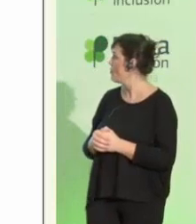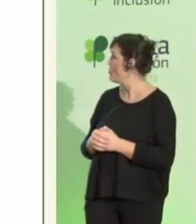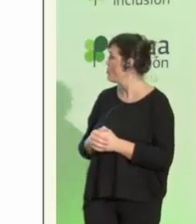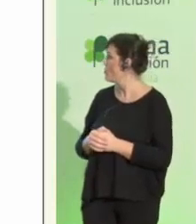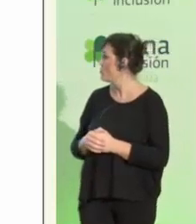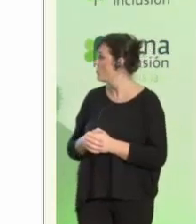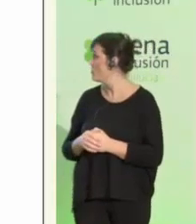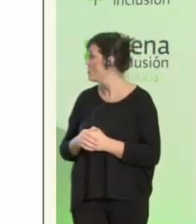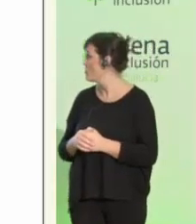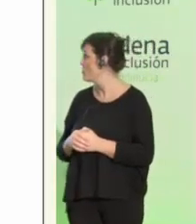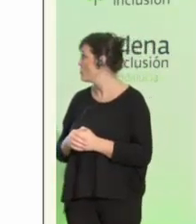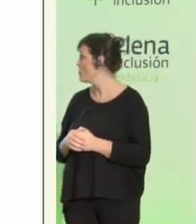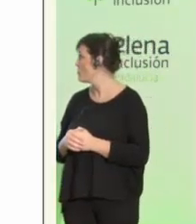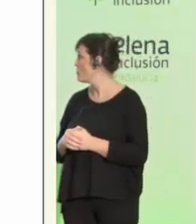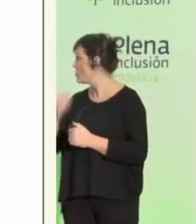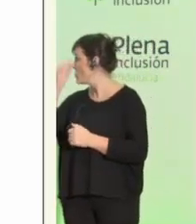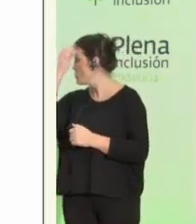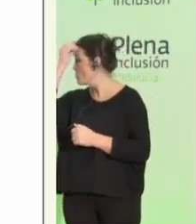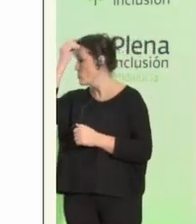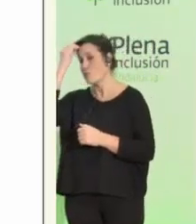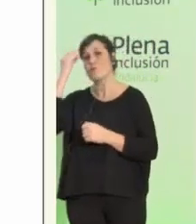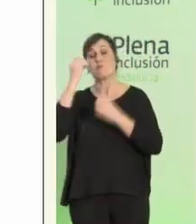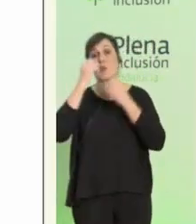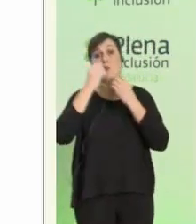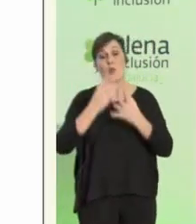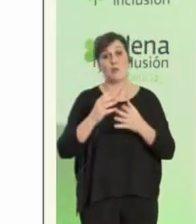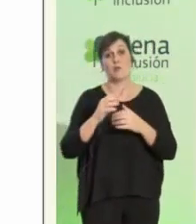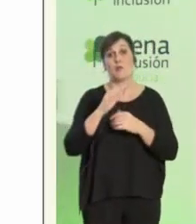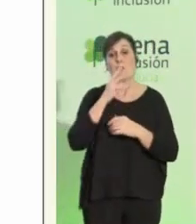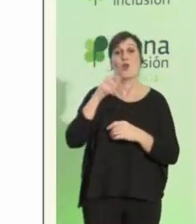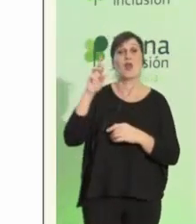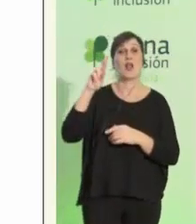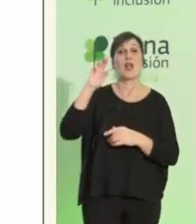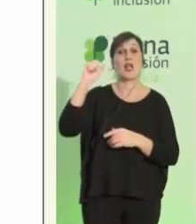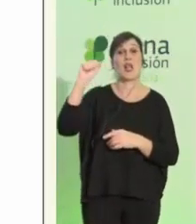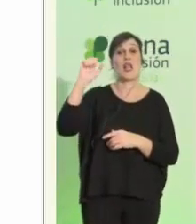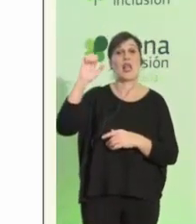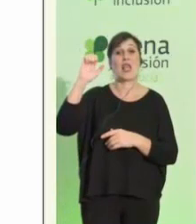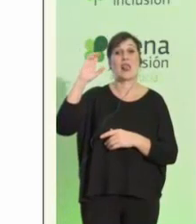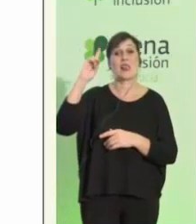Y bueno, vamos a hablar un poquito de la red de EIN. Es una red